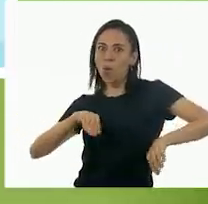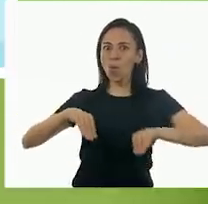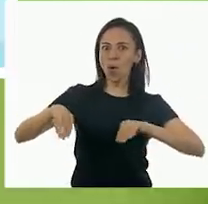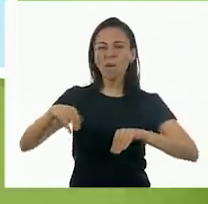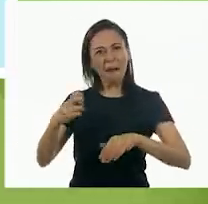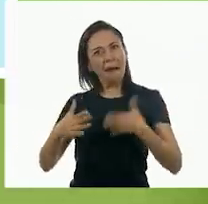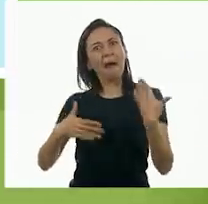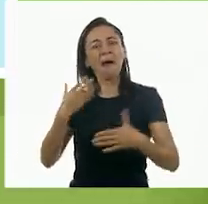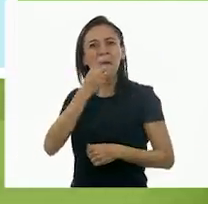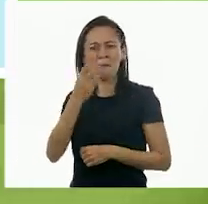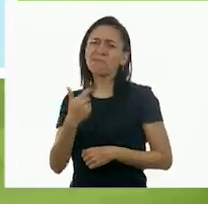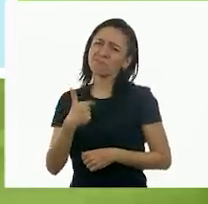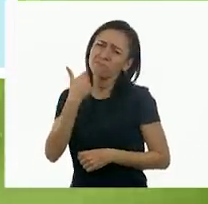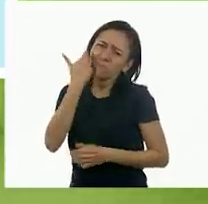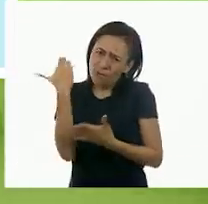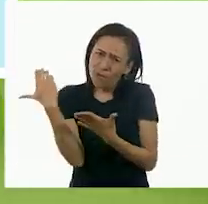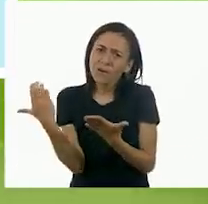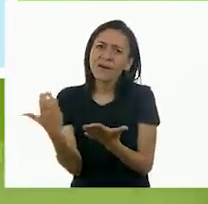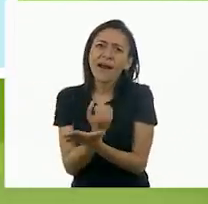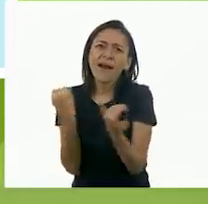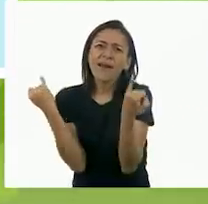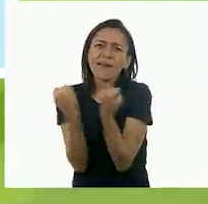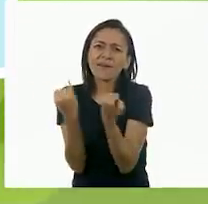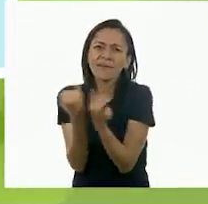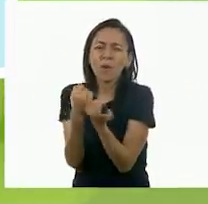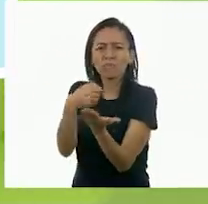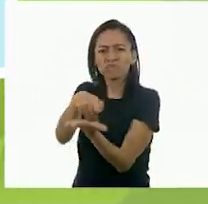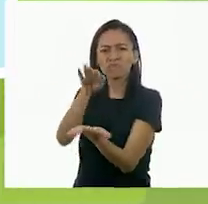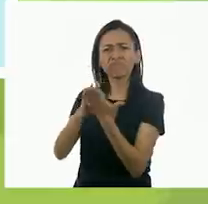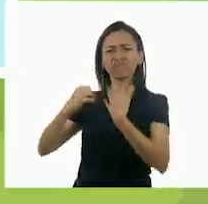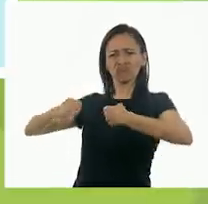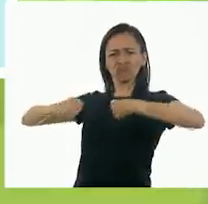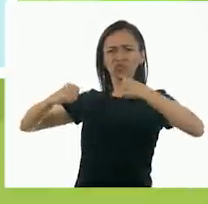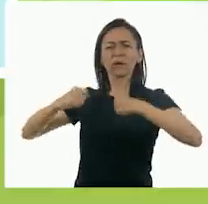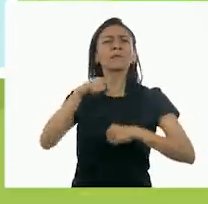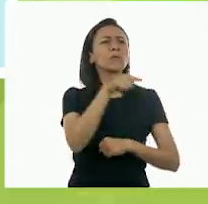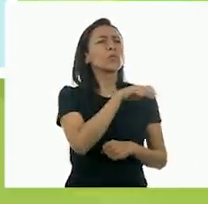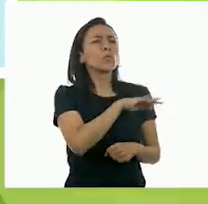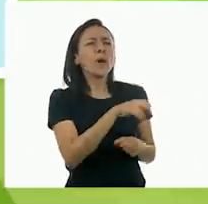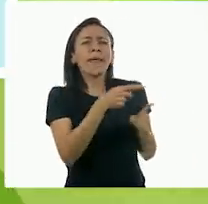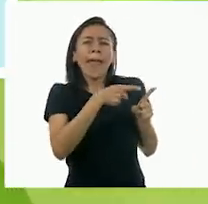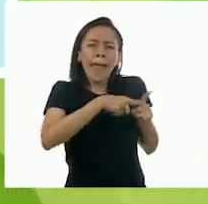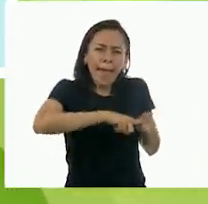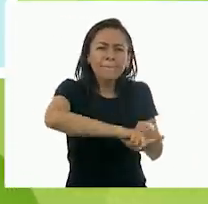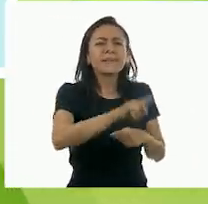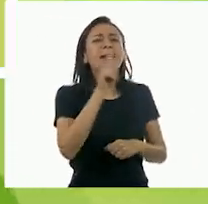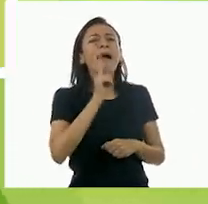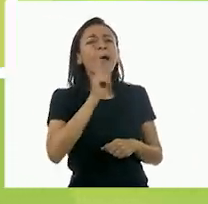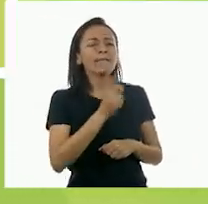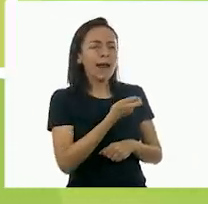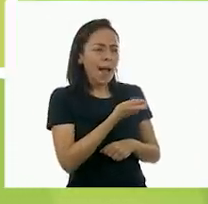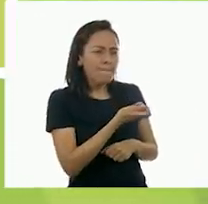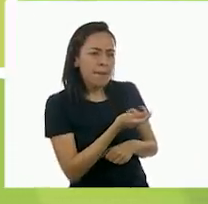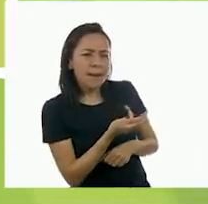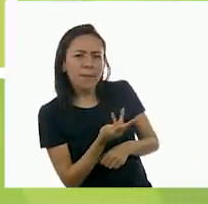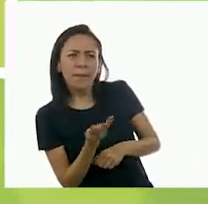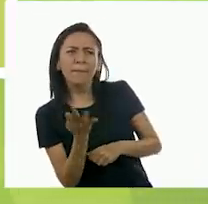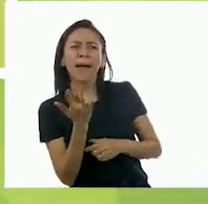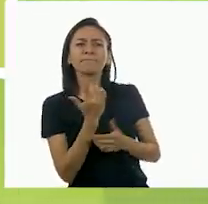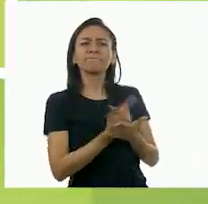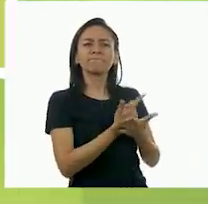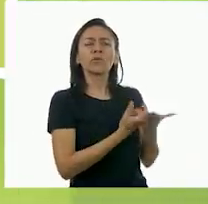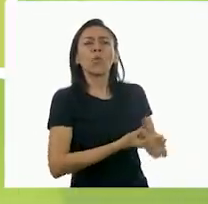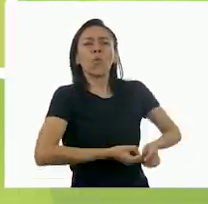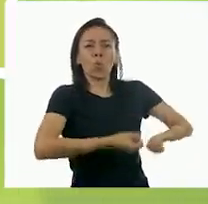superheroína. Puedes empezar contando cosas. Por ejemplo, te reto a que cuentes...